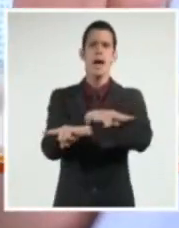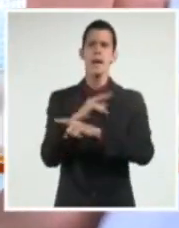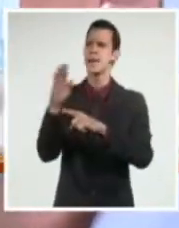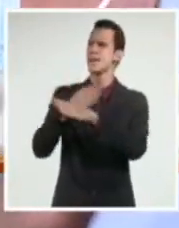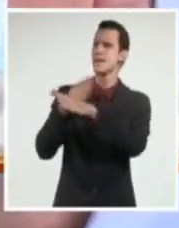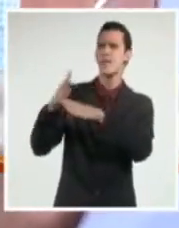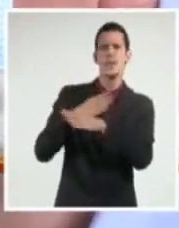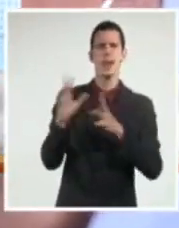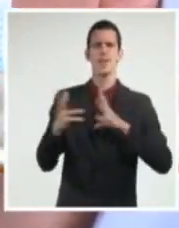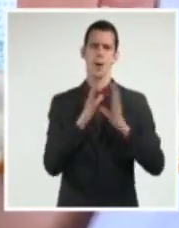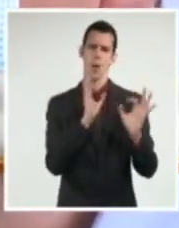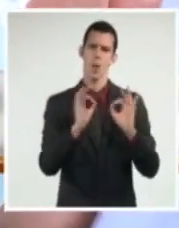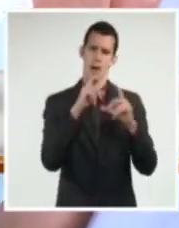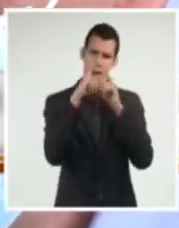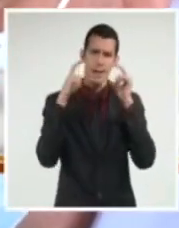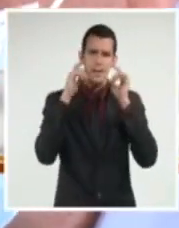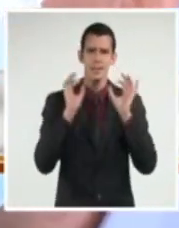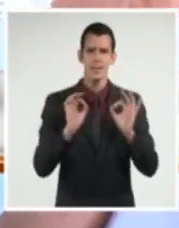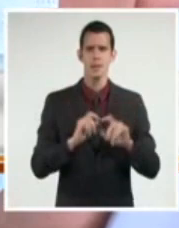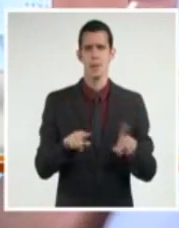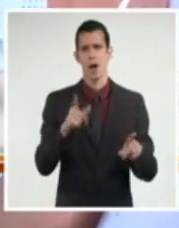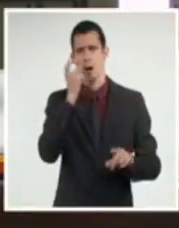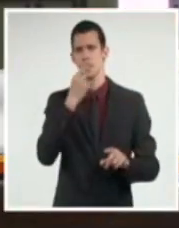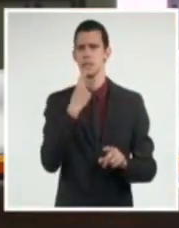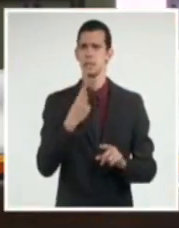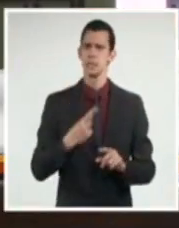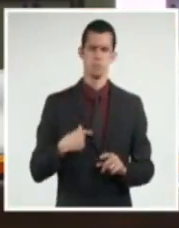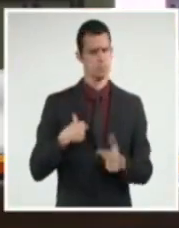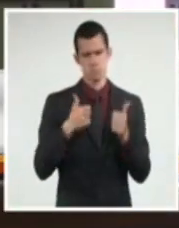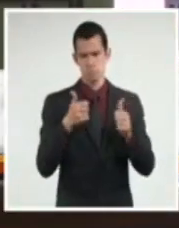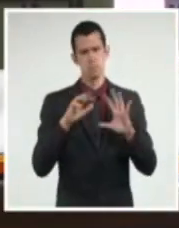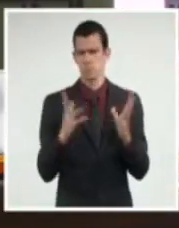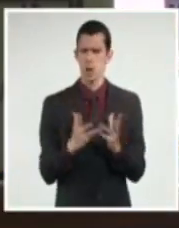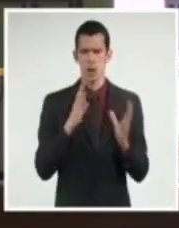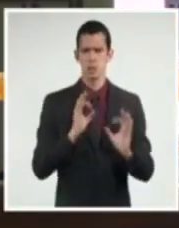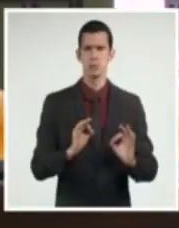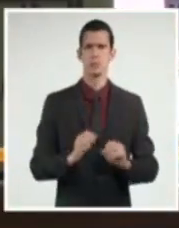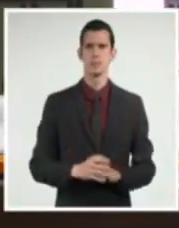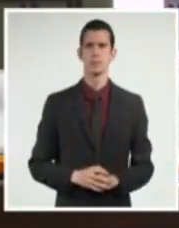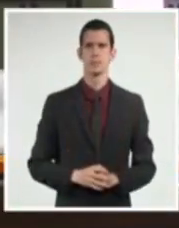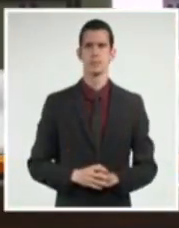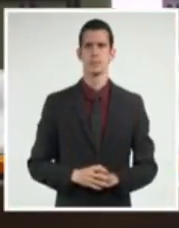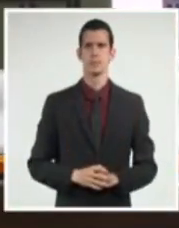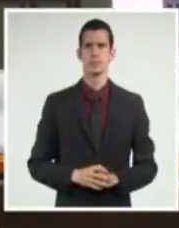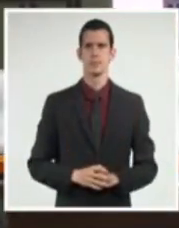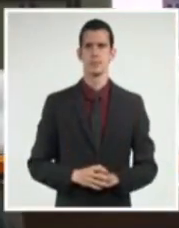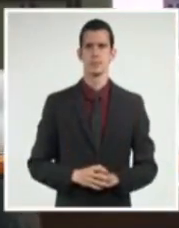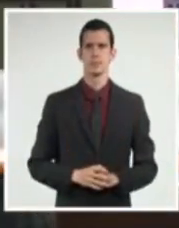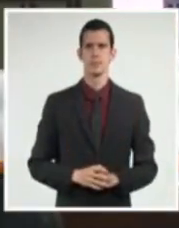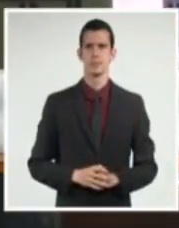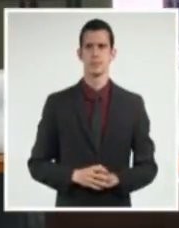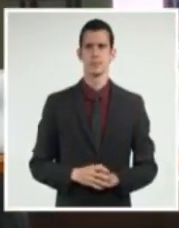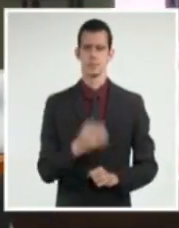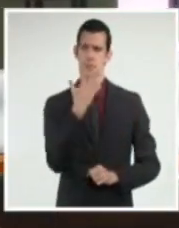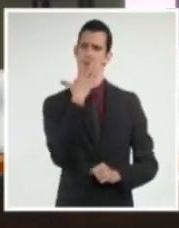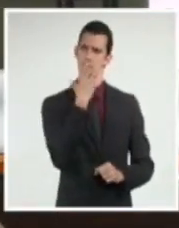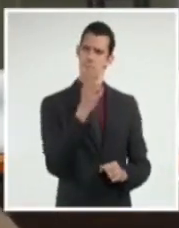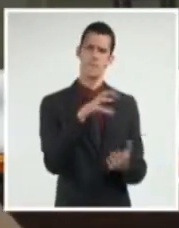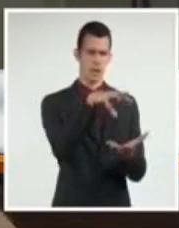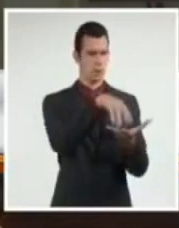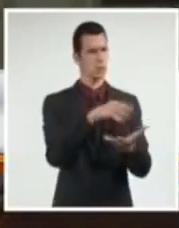bien, ¿cómo es? Sí. Sí, son muy bien. Y, sí, me gusta mucho la ciudad. Claro que ahora